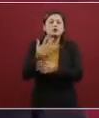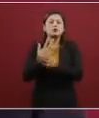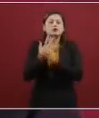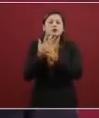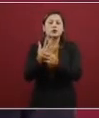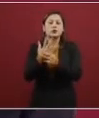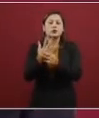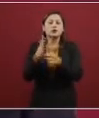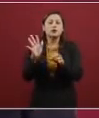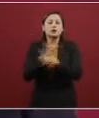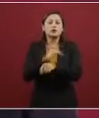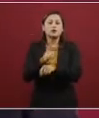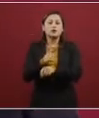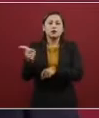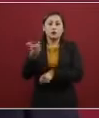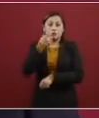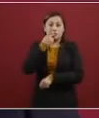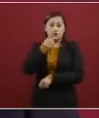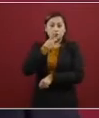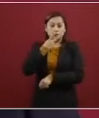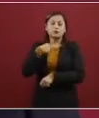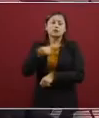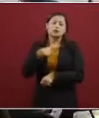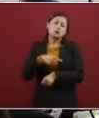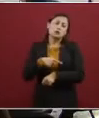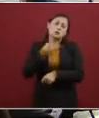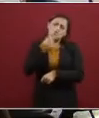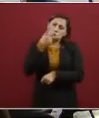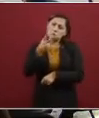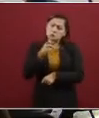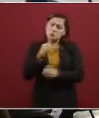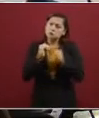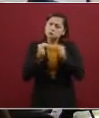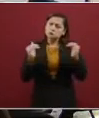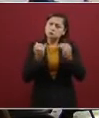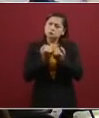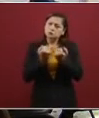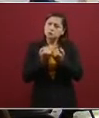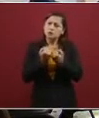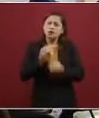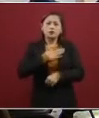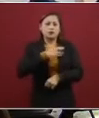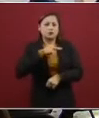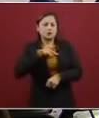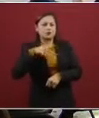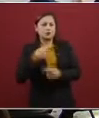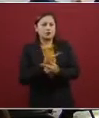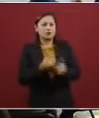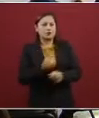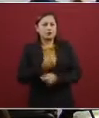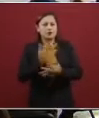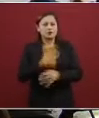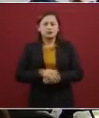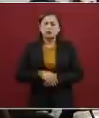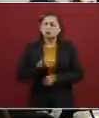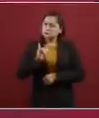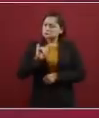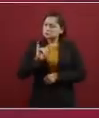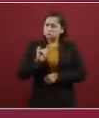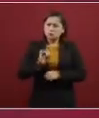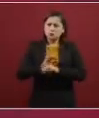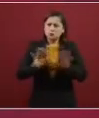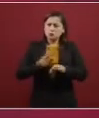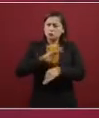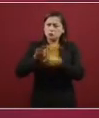mi derecho a la réplica y nosotros a la libertad eso es eso es todo y que éste haya diálogo